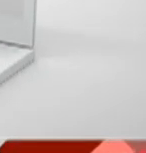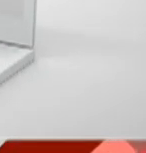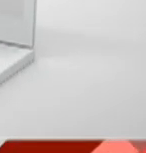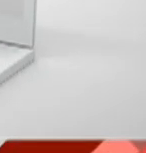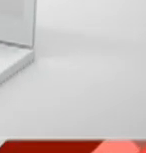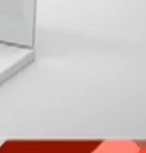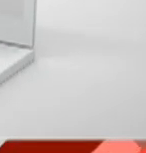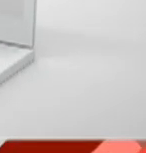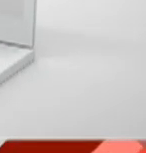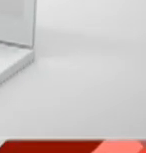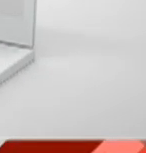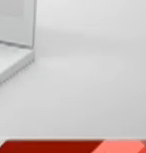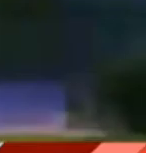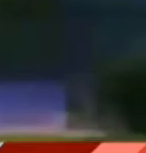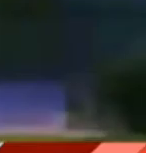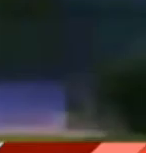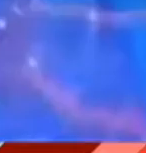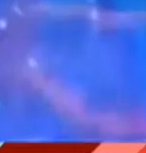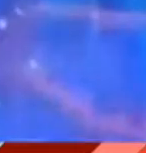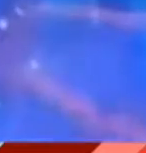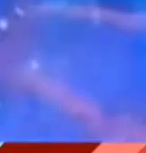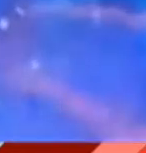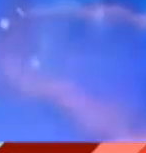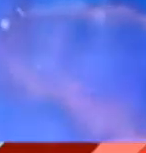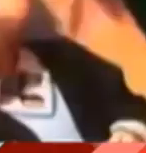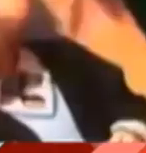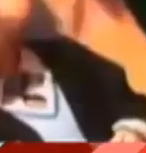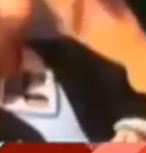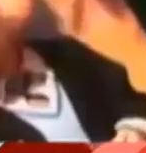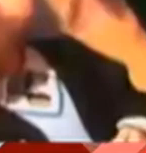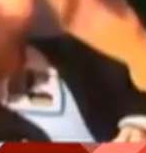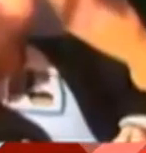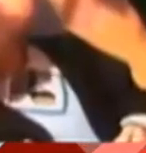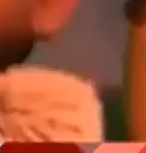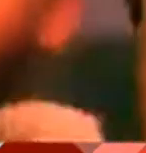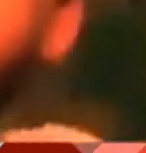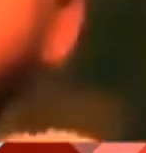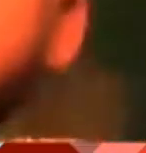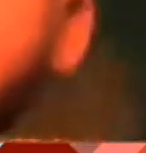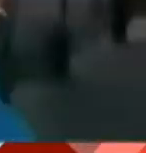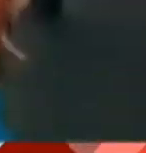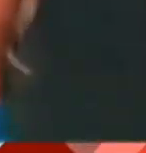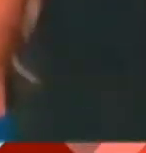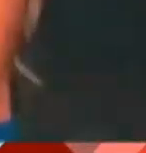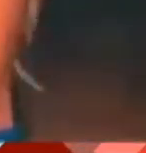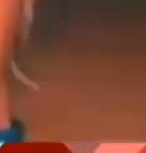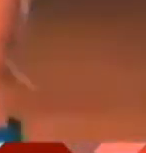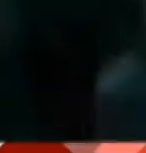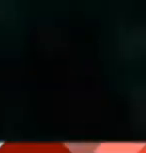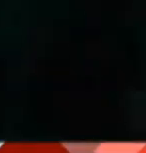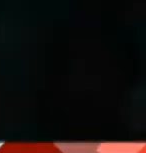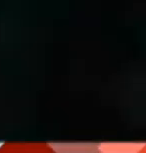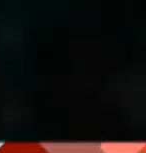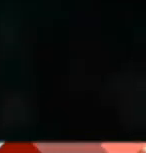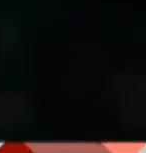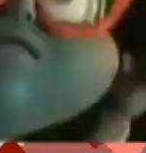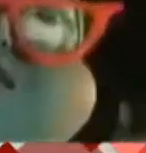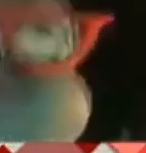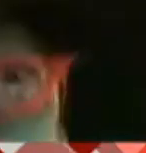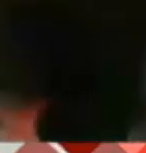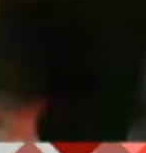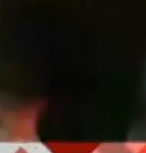los más grandes y más vistos que hay en Netflix. Sin embargo, el comunicado de Walt Disney Company no dejaba muy claro si todos